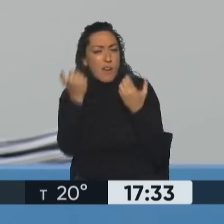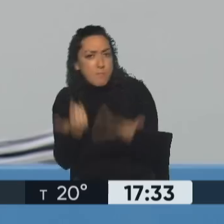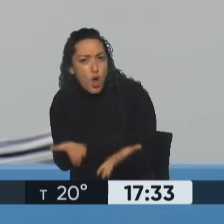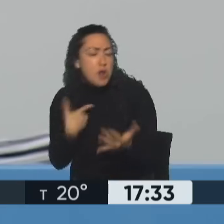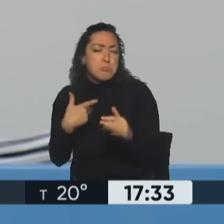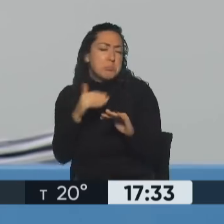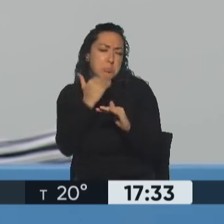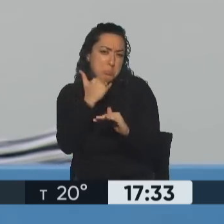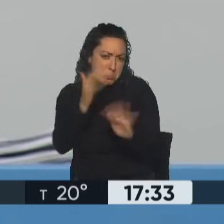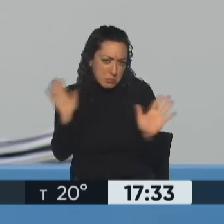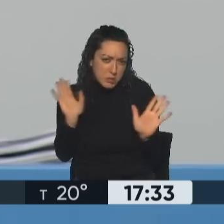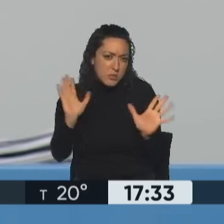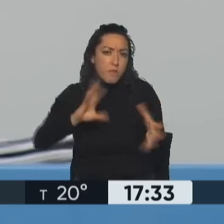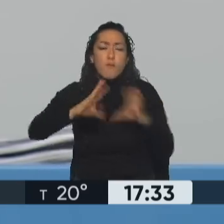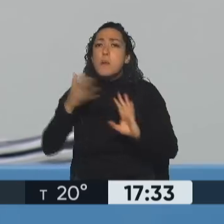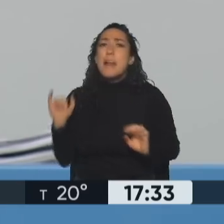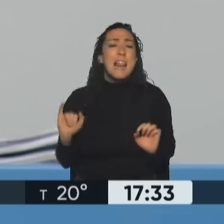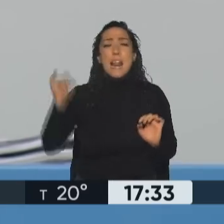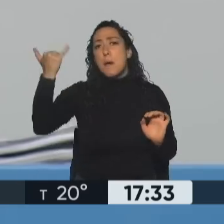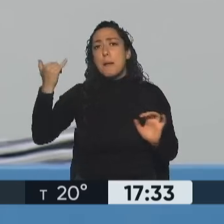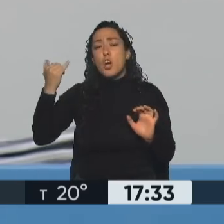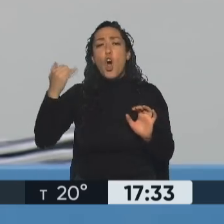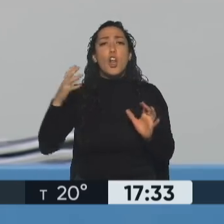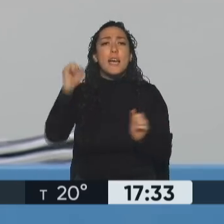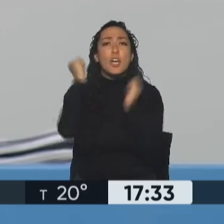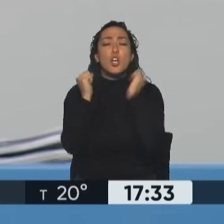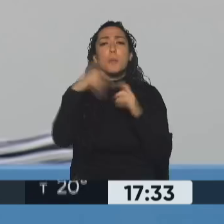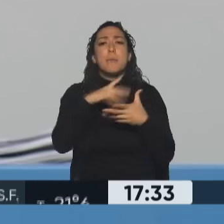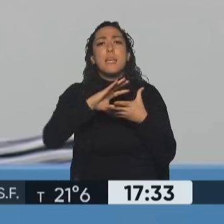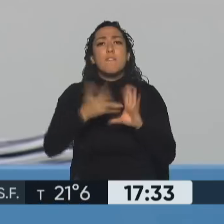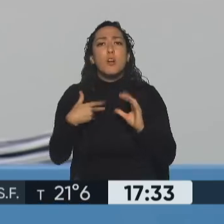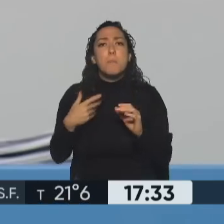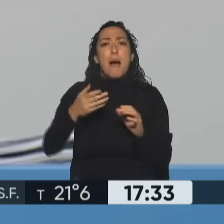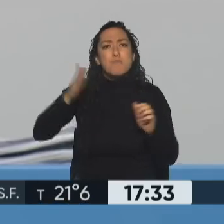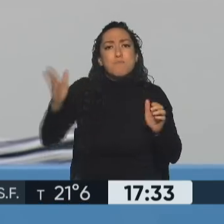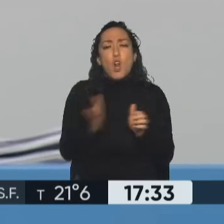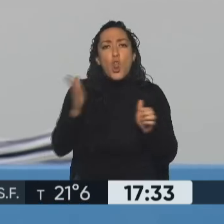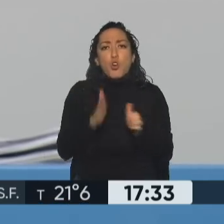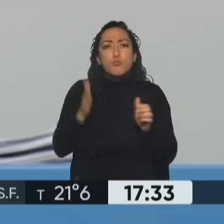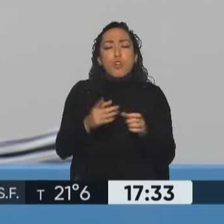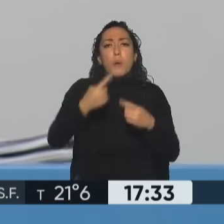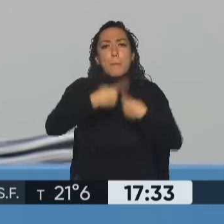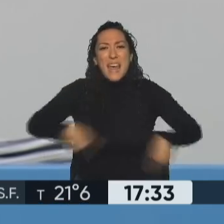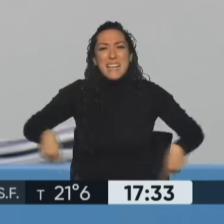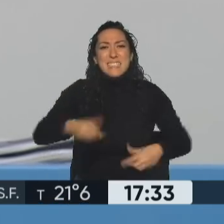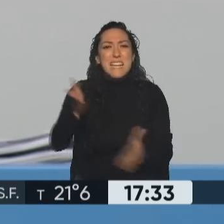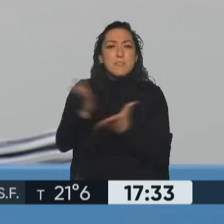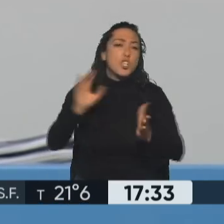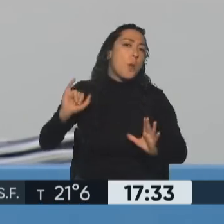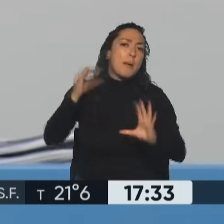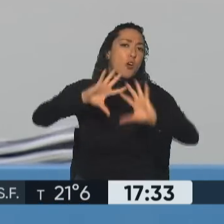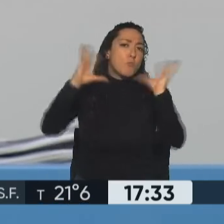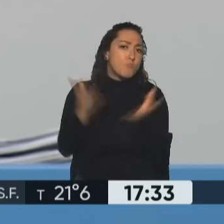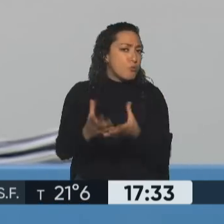modo, el más eficiente tal vez, de producción de bienes y servicios a escala global. Pero yo creo